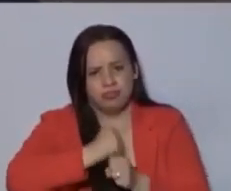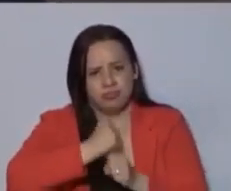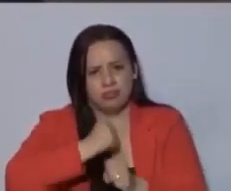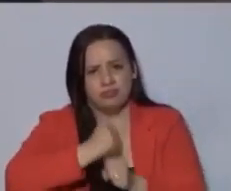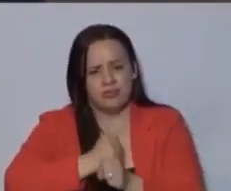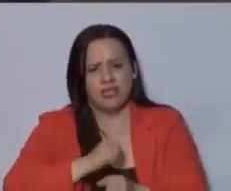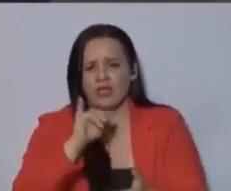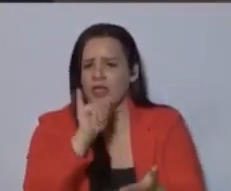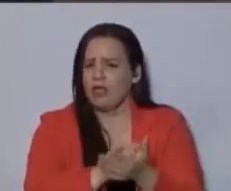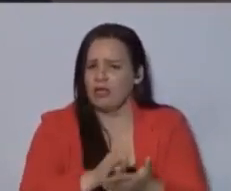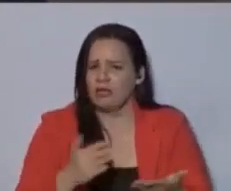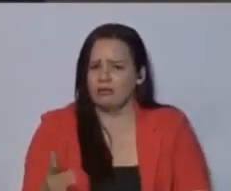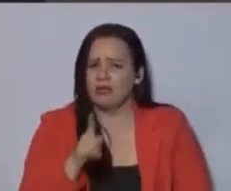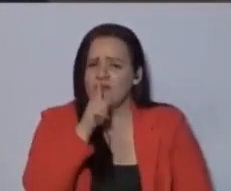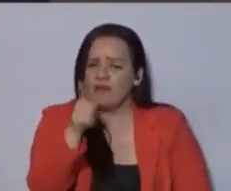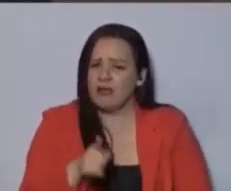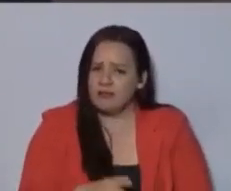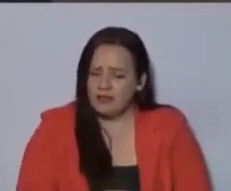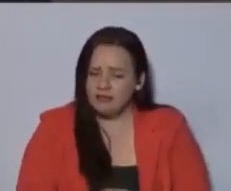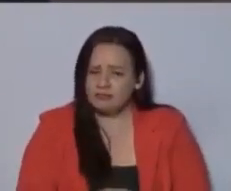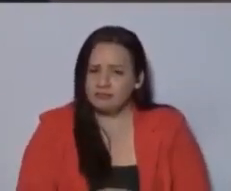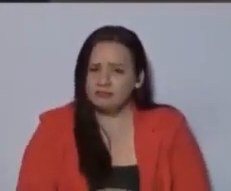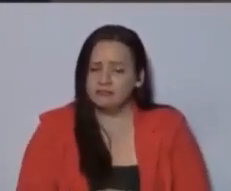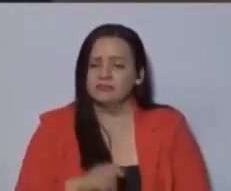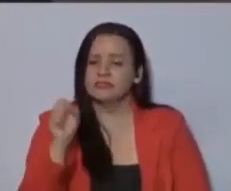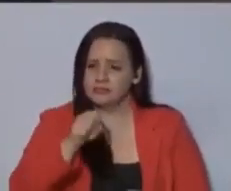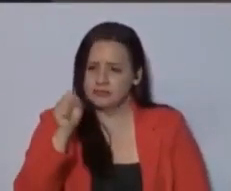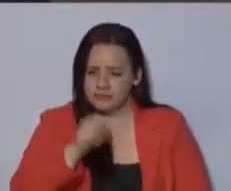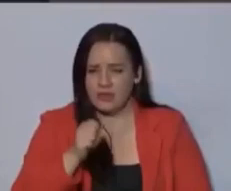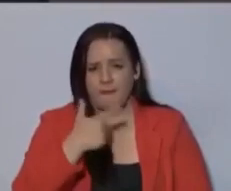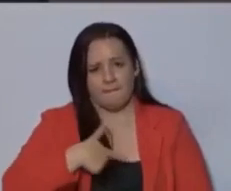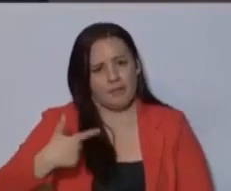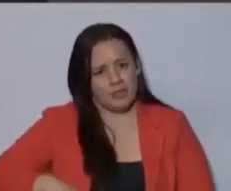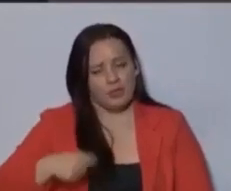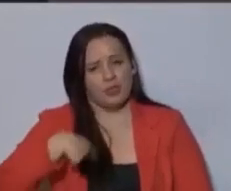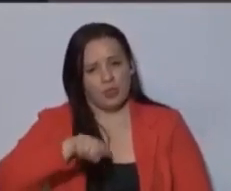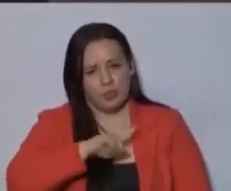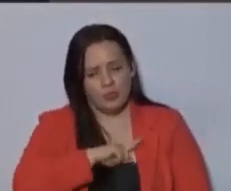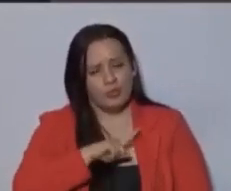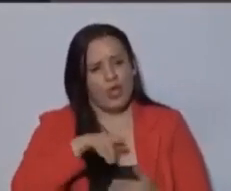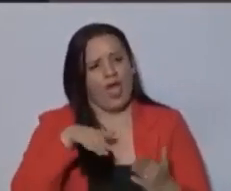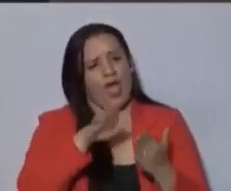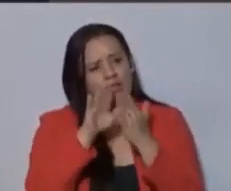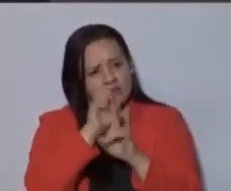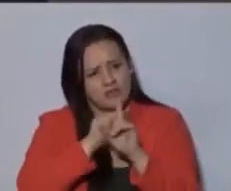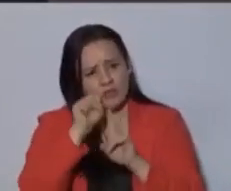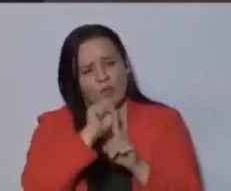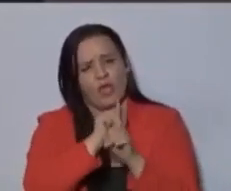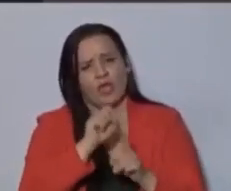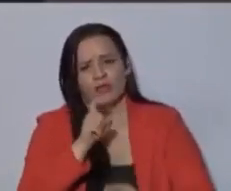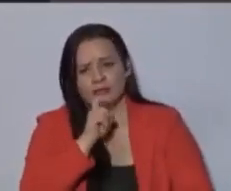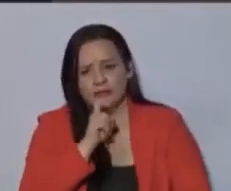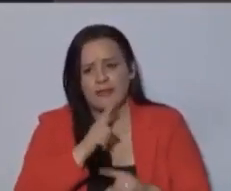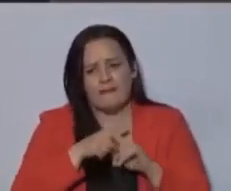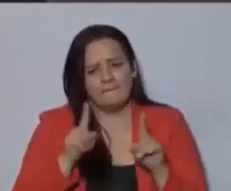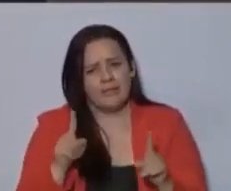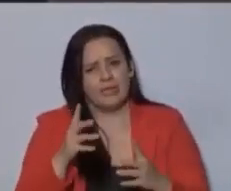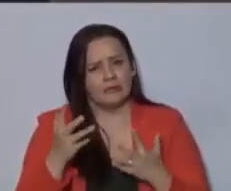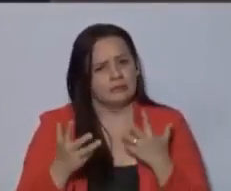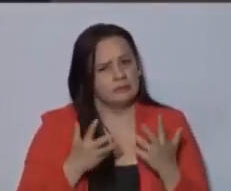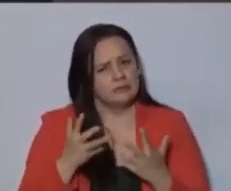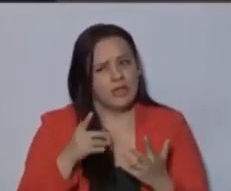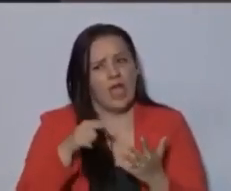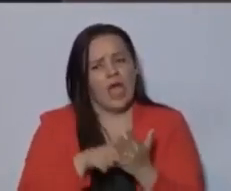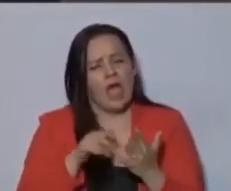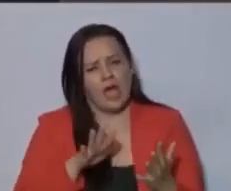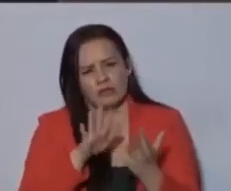es la realidad. Entonces sí, señor presidente, estamos frente a un dilema. Pero en ese dilema, o frente a